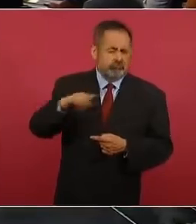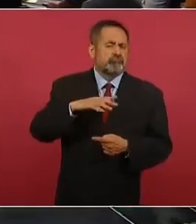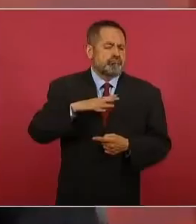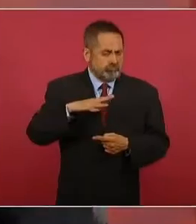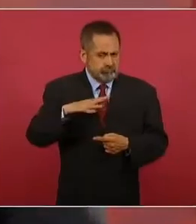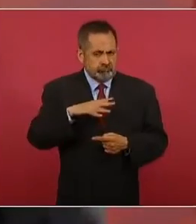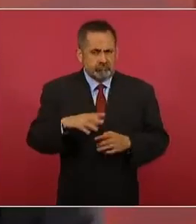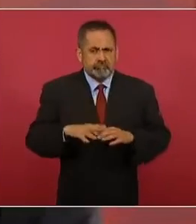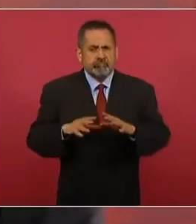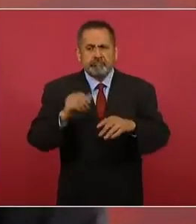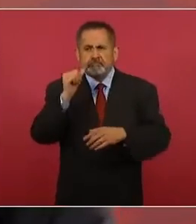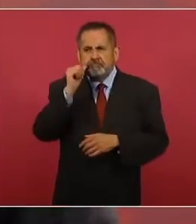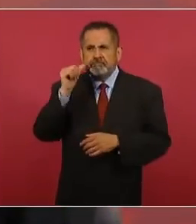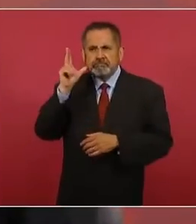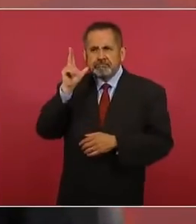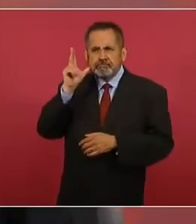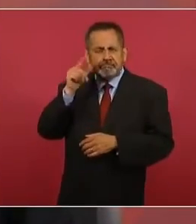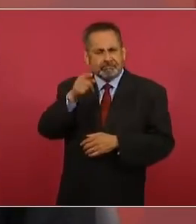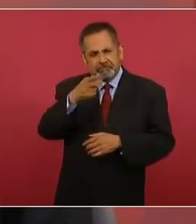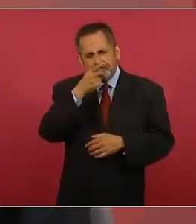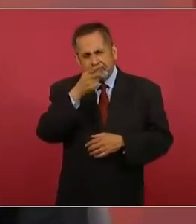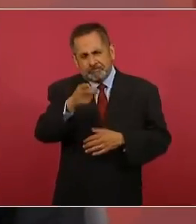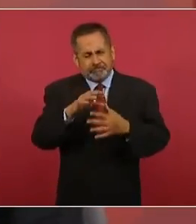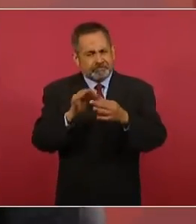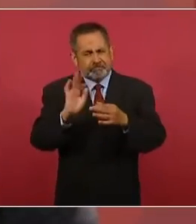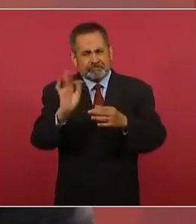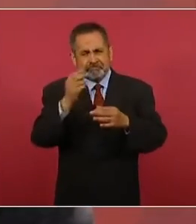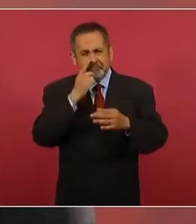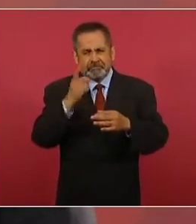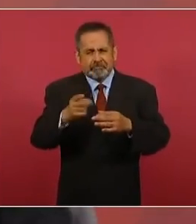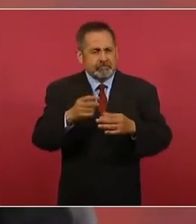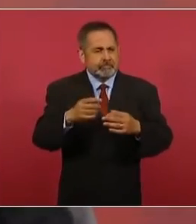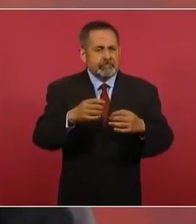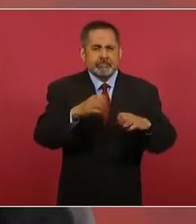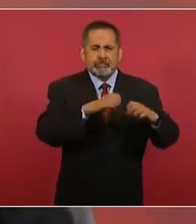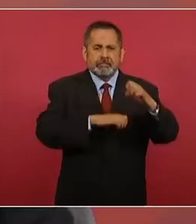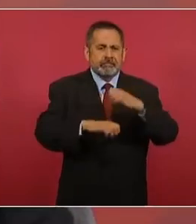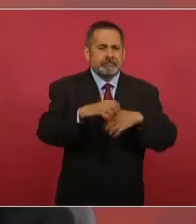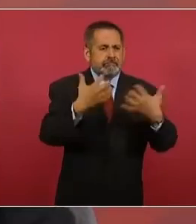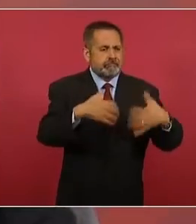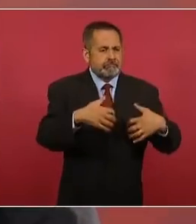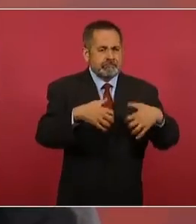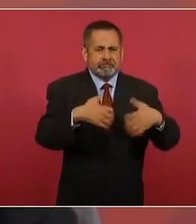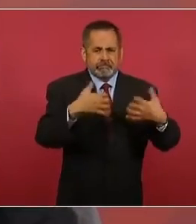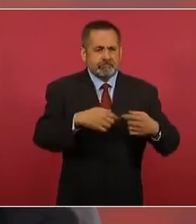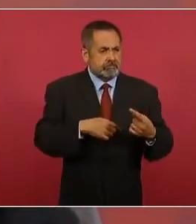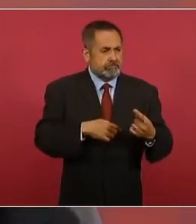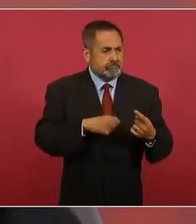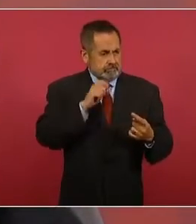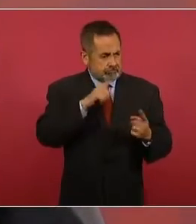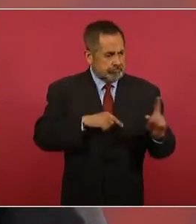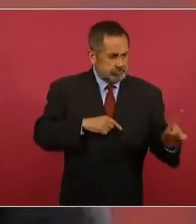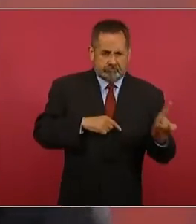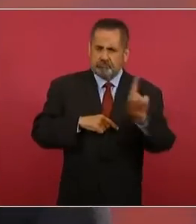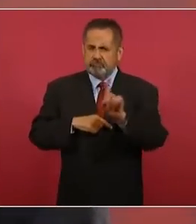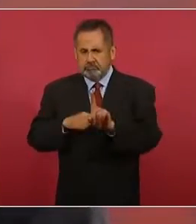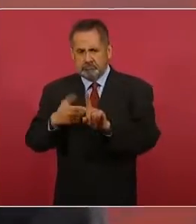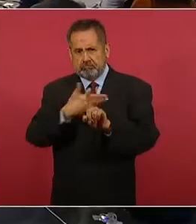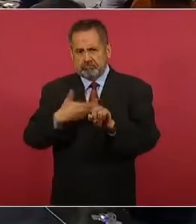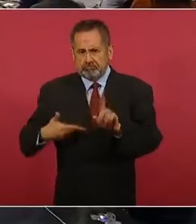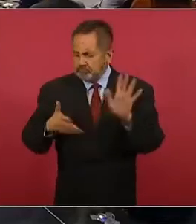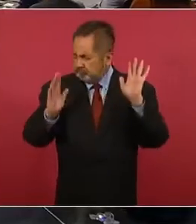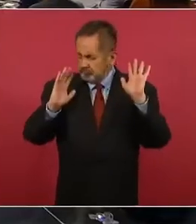Y ayer, antier, hablaban ustedes hasta de empresarios que también podrían ser, y todos